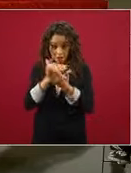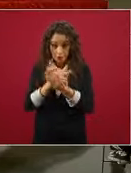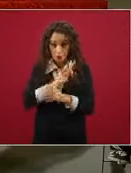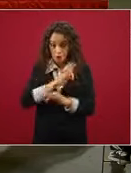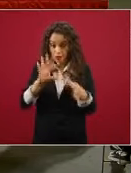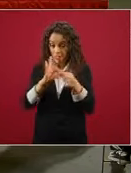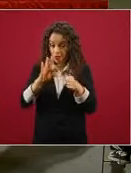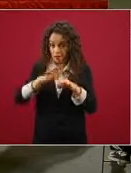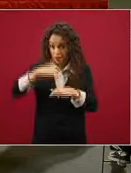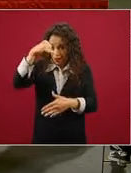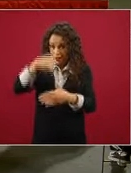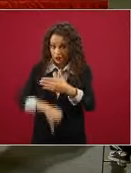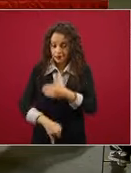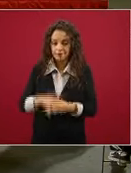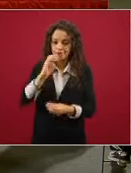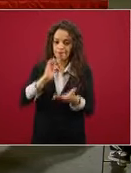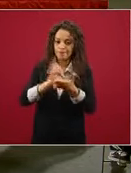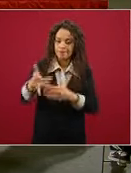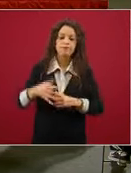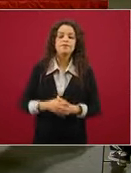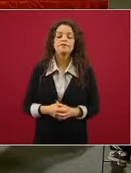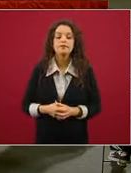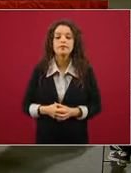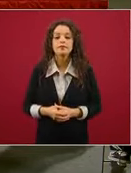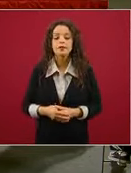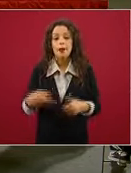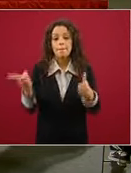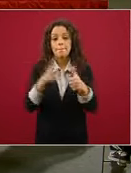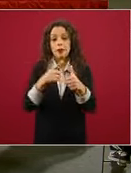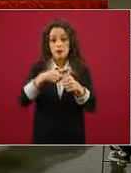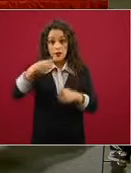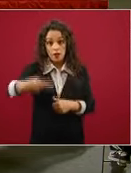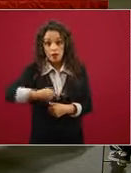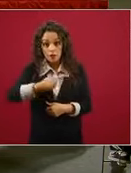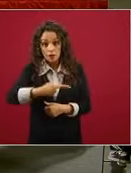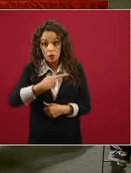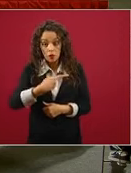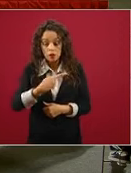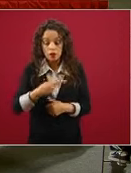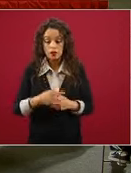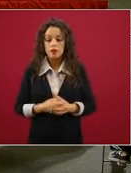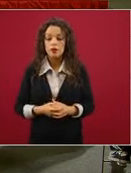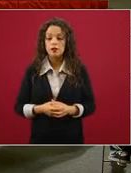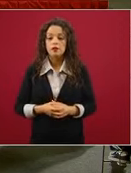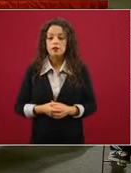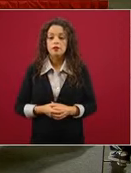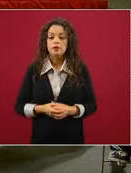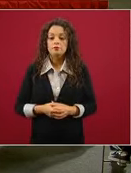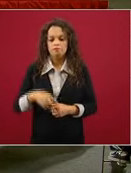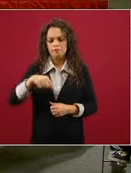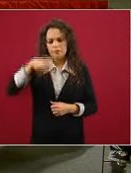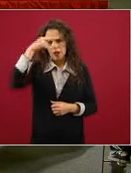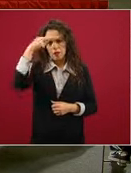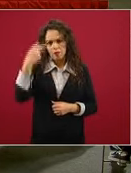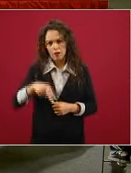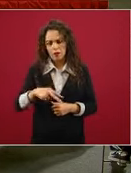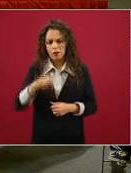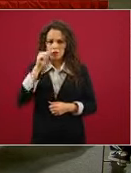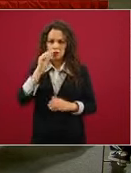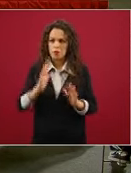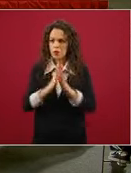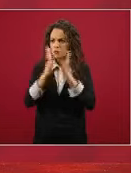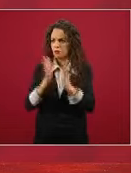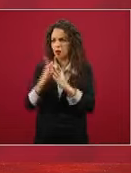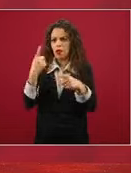gracias, Gerardo, del Heraldo. Sobre la primera pregunta, no es inusual que México participe en los distintos